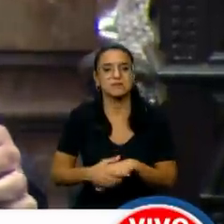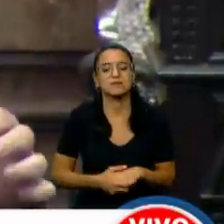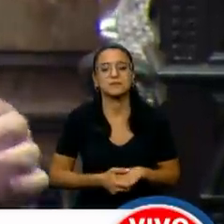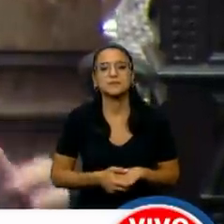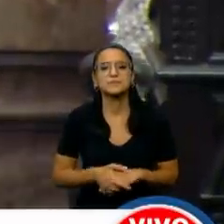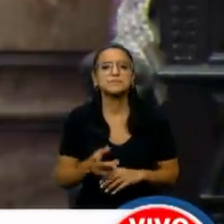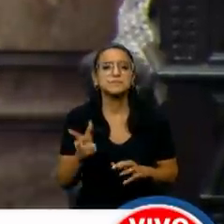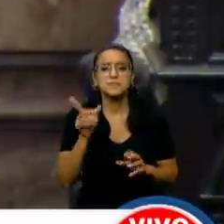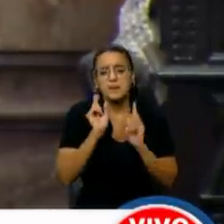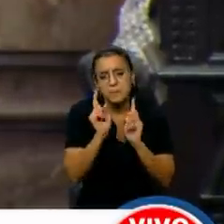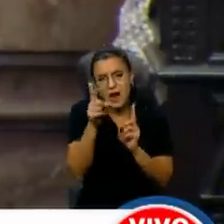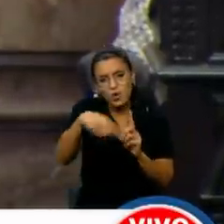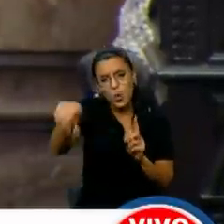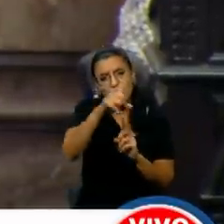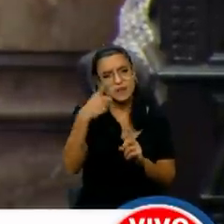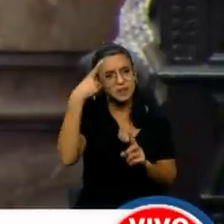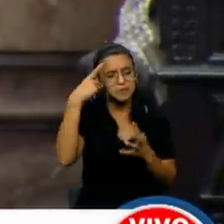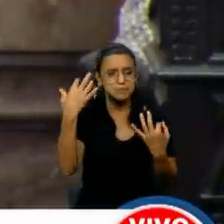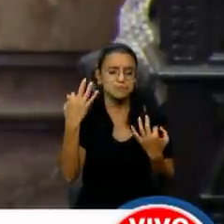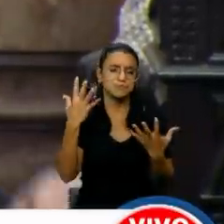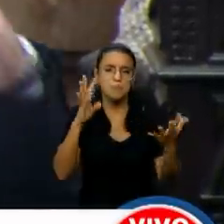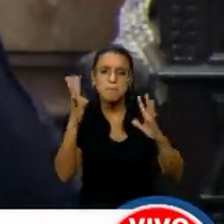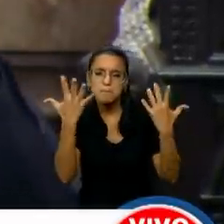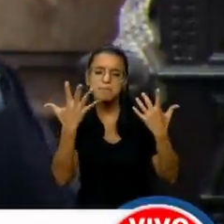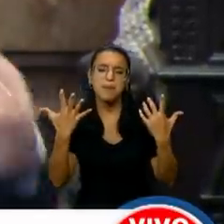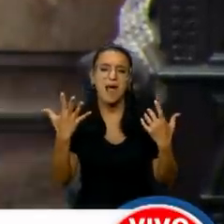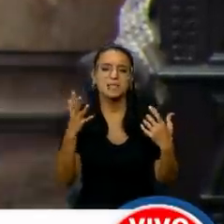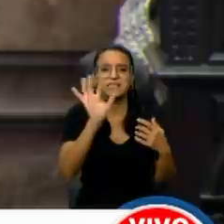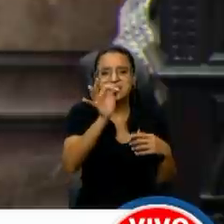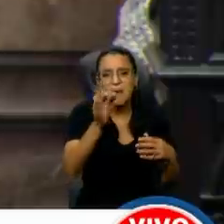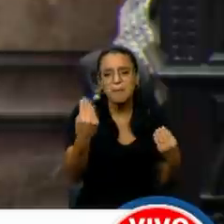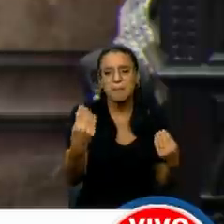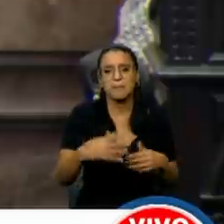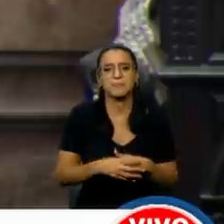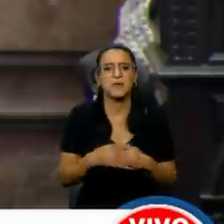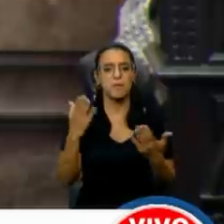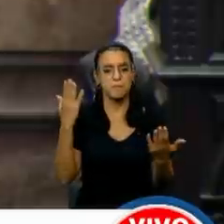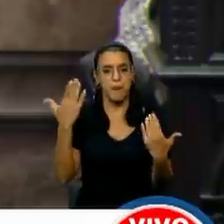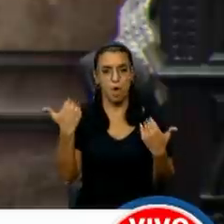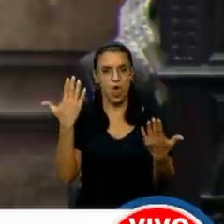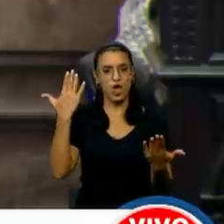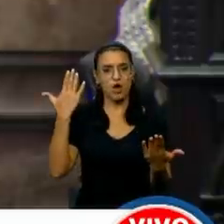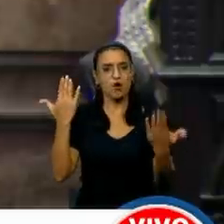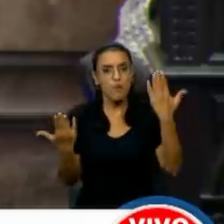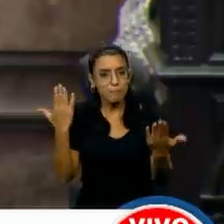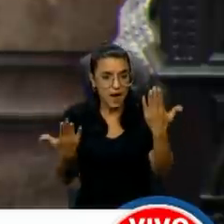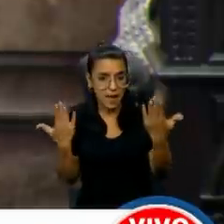en donde para que tengamos un parangón que hagamos una comparación